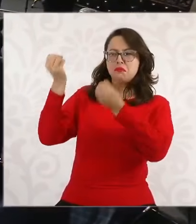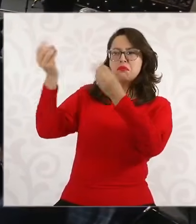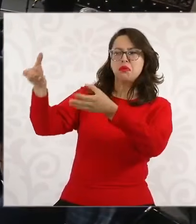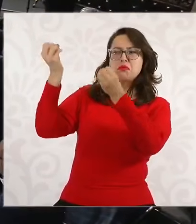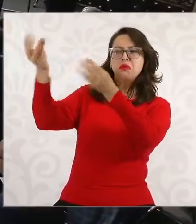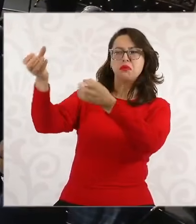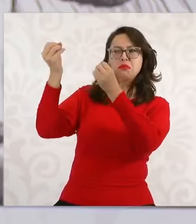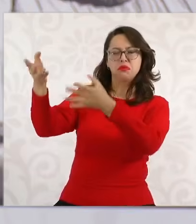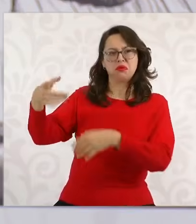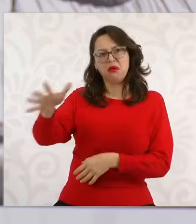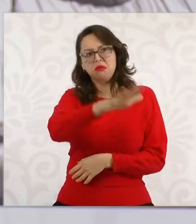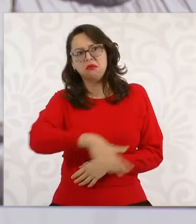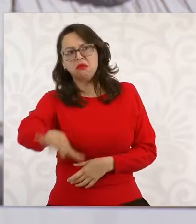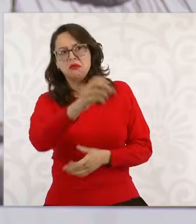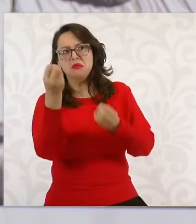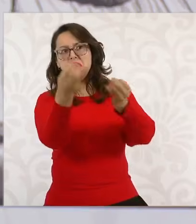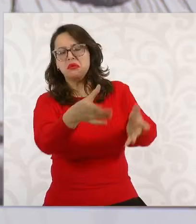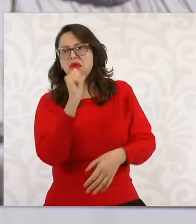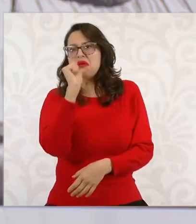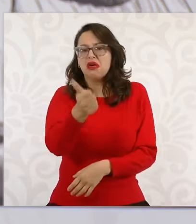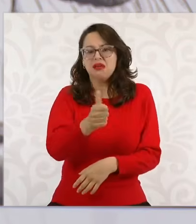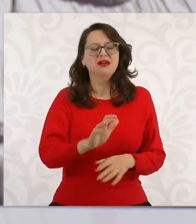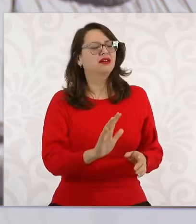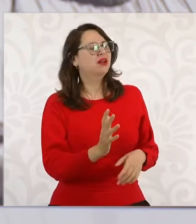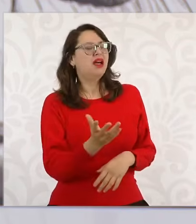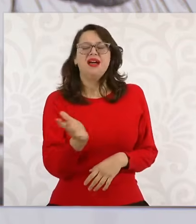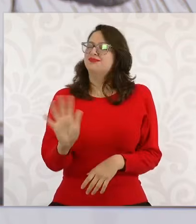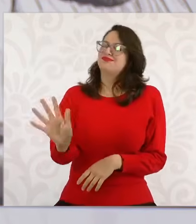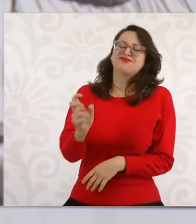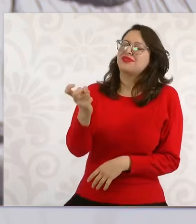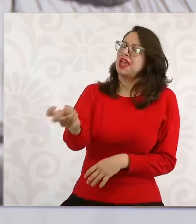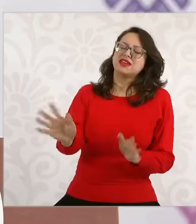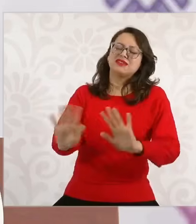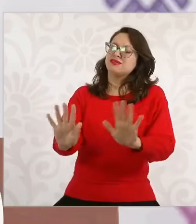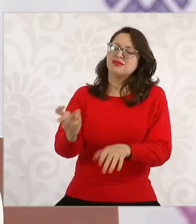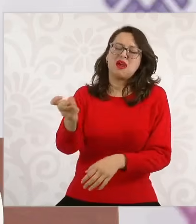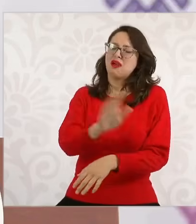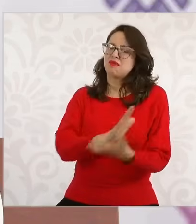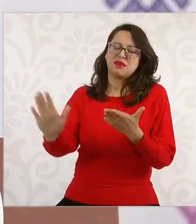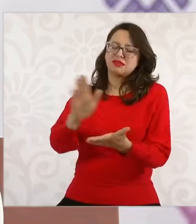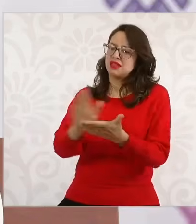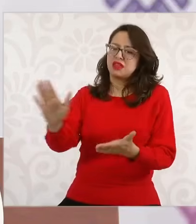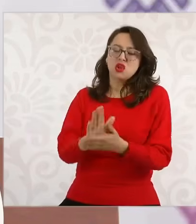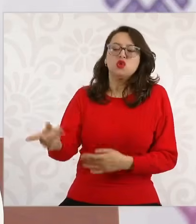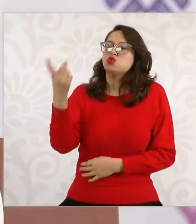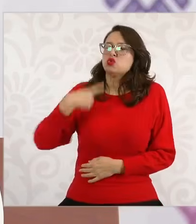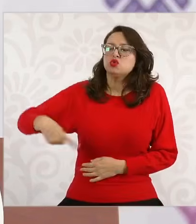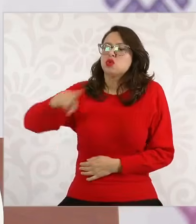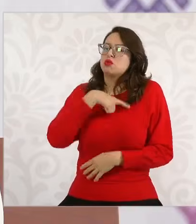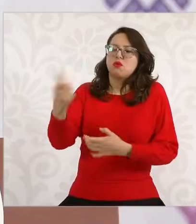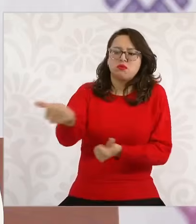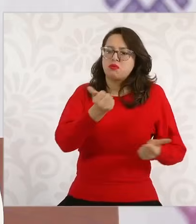Pero nosotros enviamos ayuda humanitaria a Cuba y tenemos contratos con Cuba, con distintas instituciones